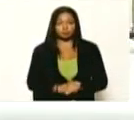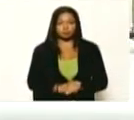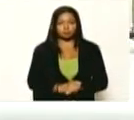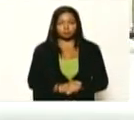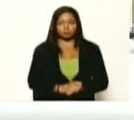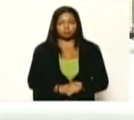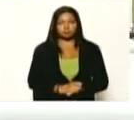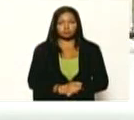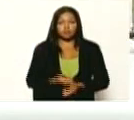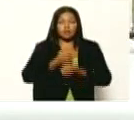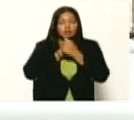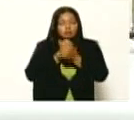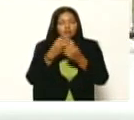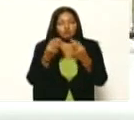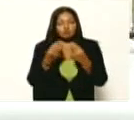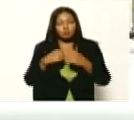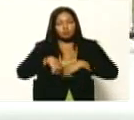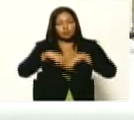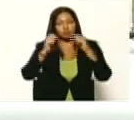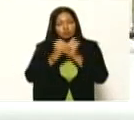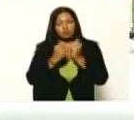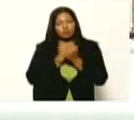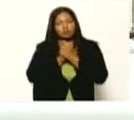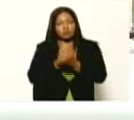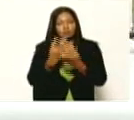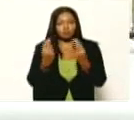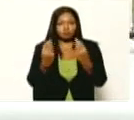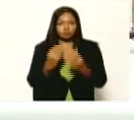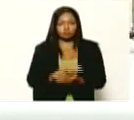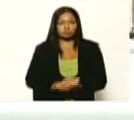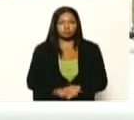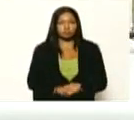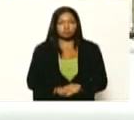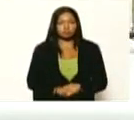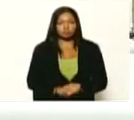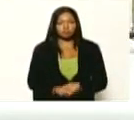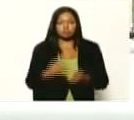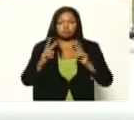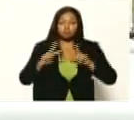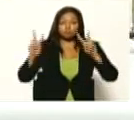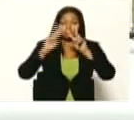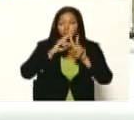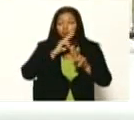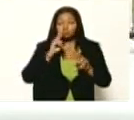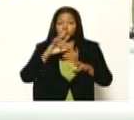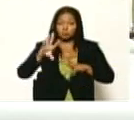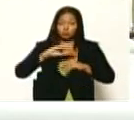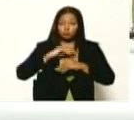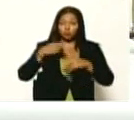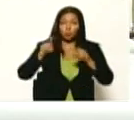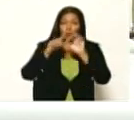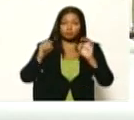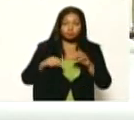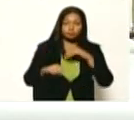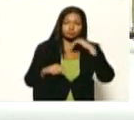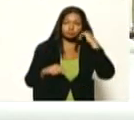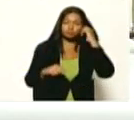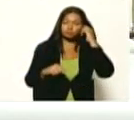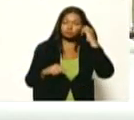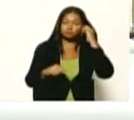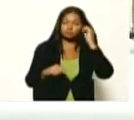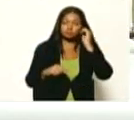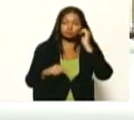gobernador, querido por el pueblo. Querido por el pueblo, y valoramos su nombre para que asumiera en